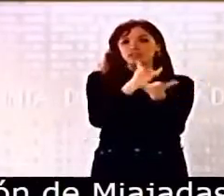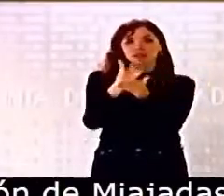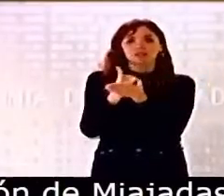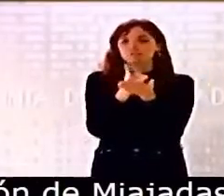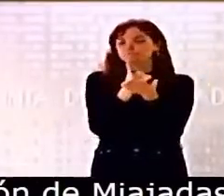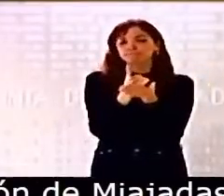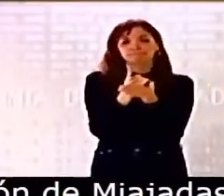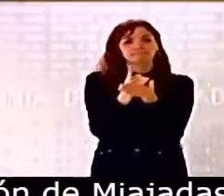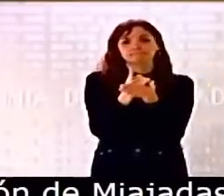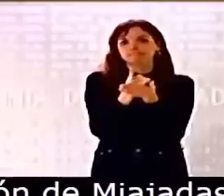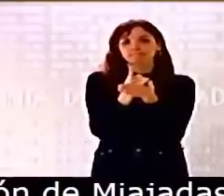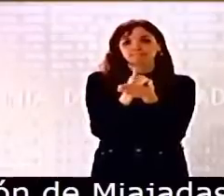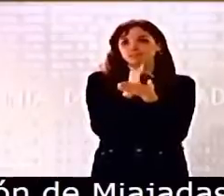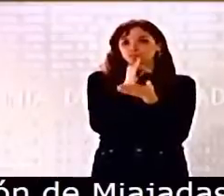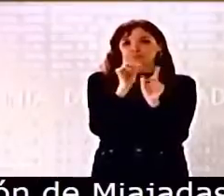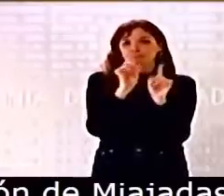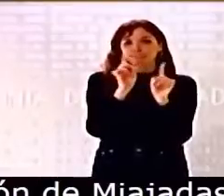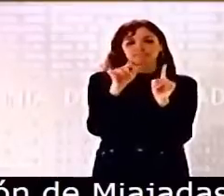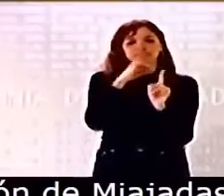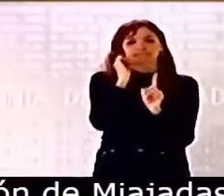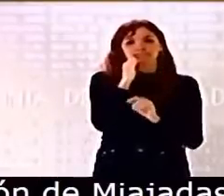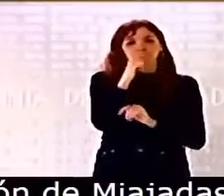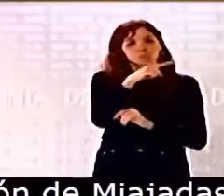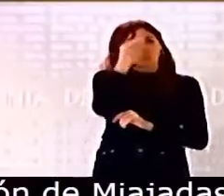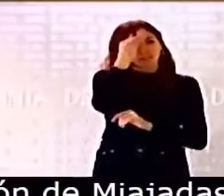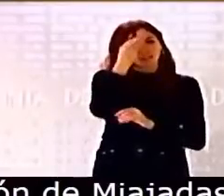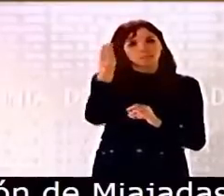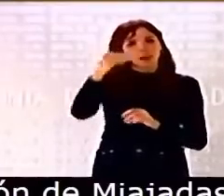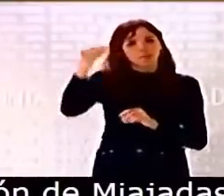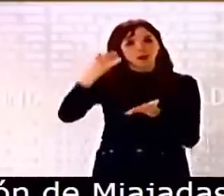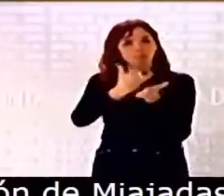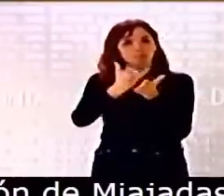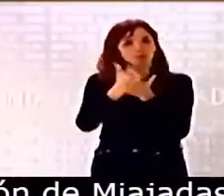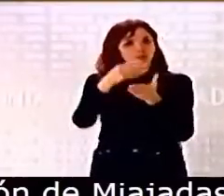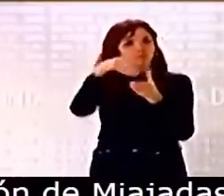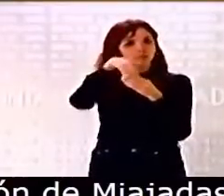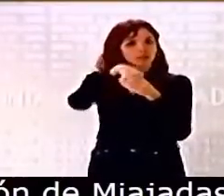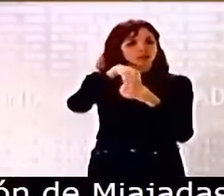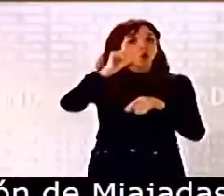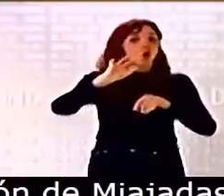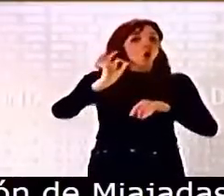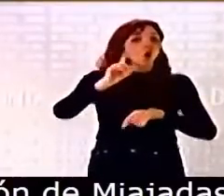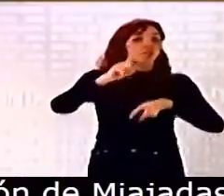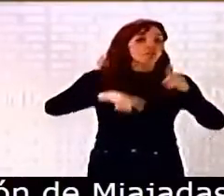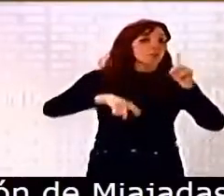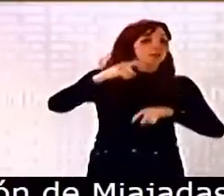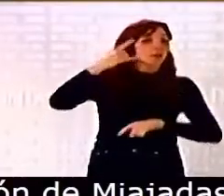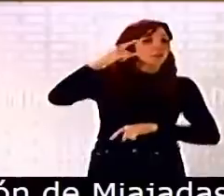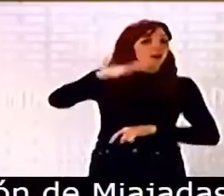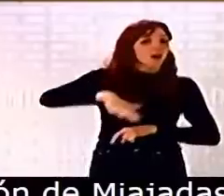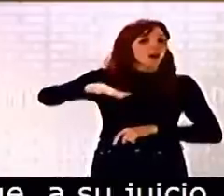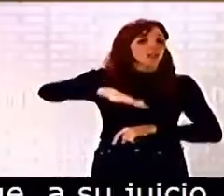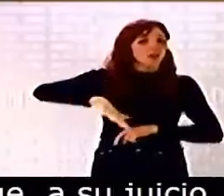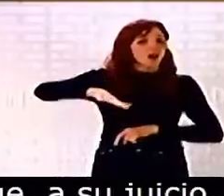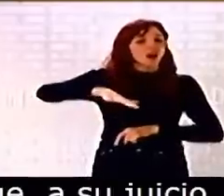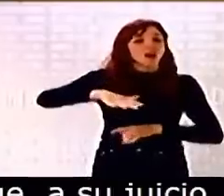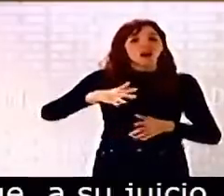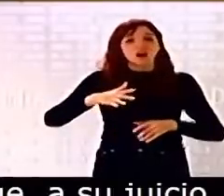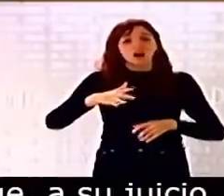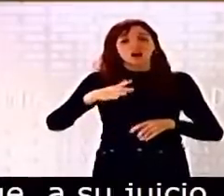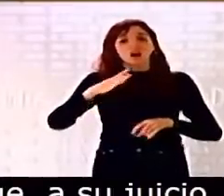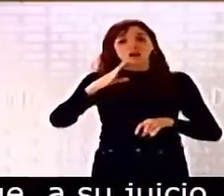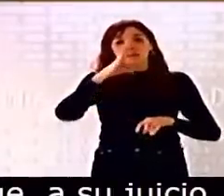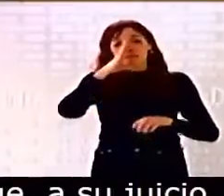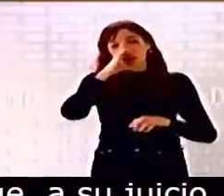de test que se están haciendo. No sé si se tiene previsto ampliar o en función de la población de Miajadas ustedes consideran que